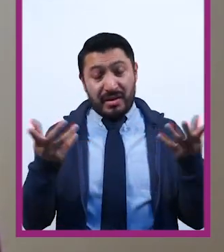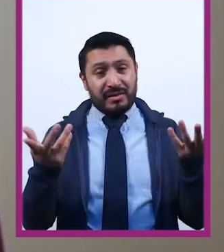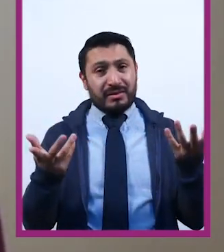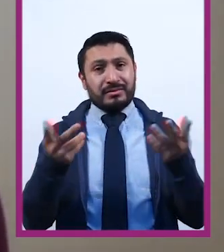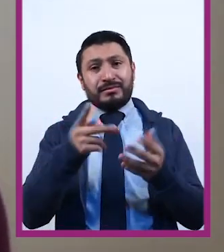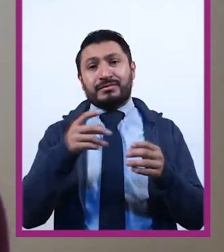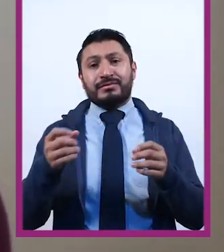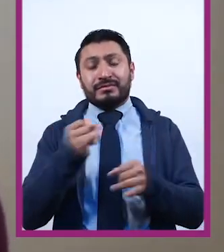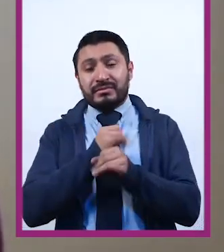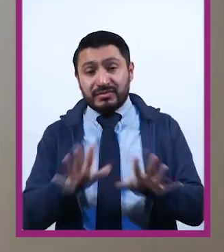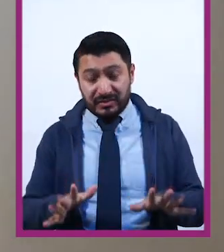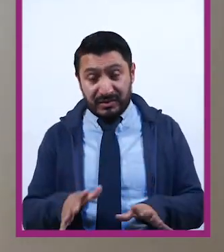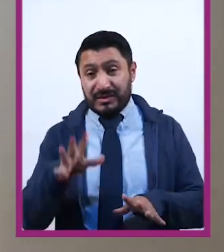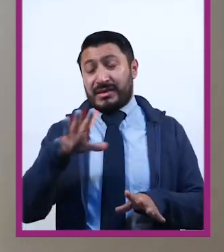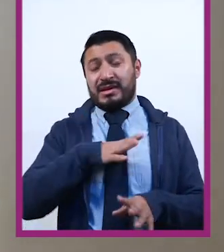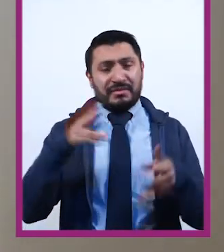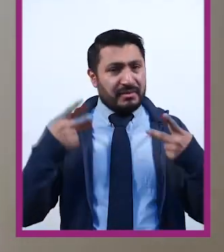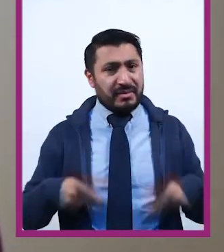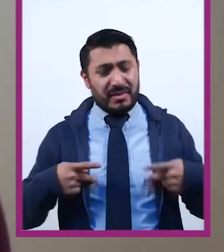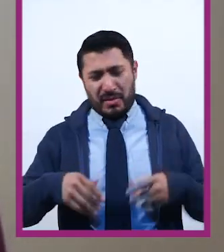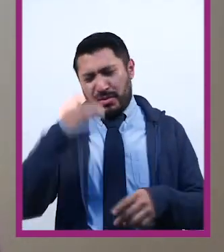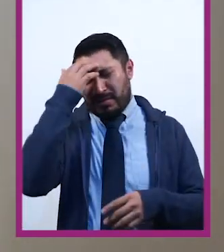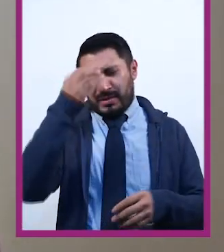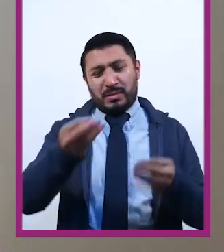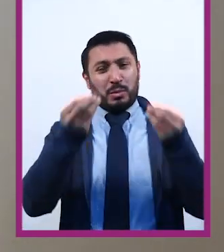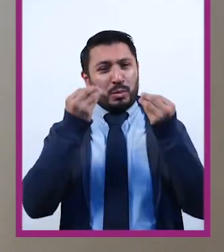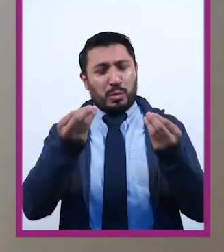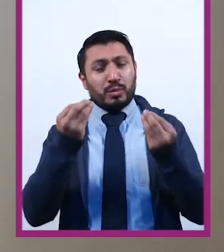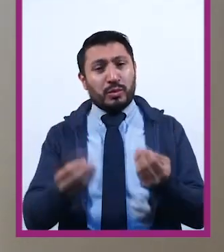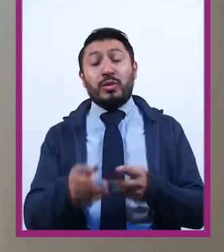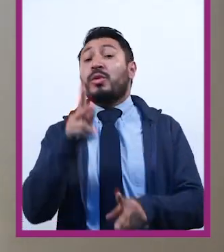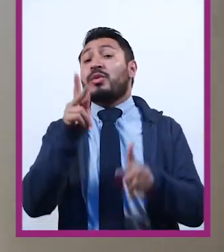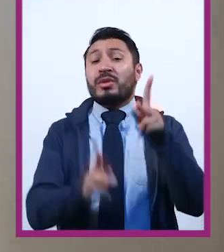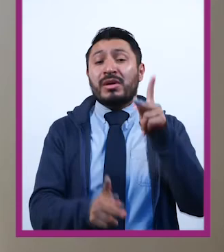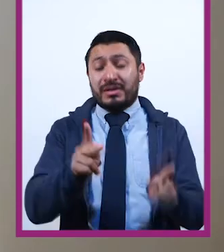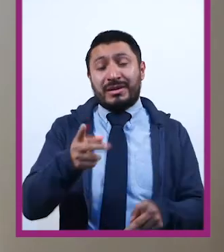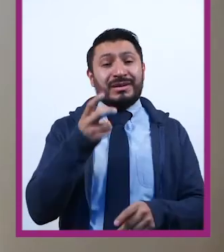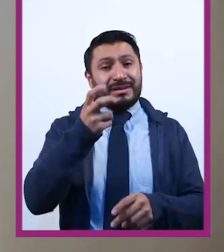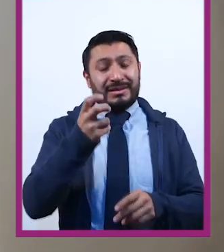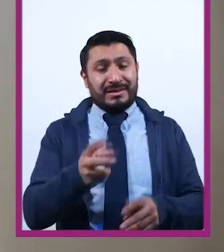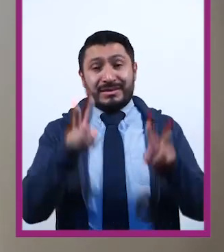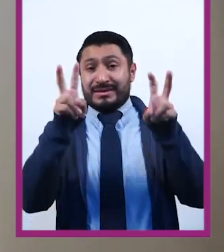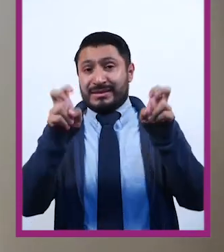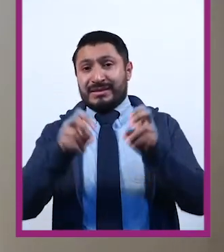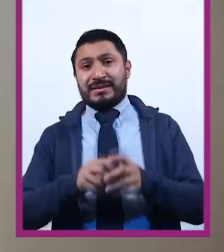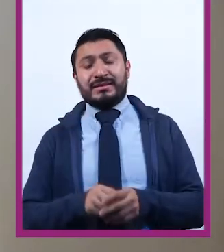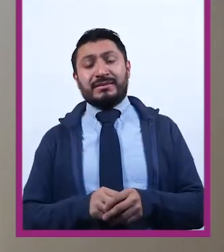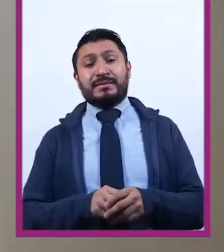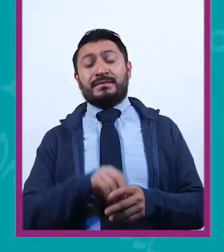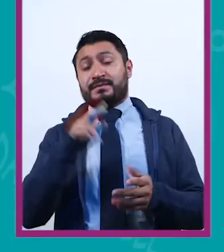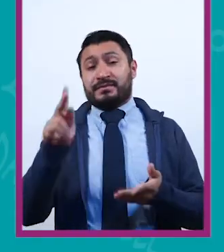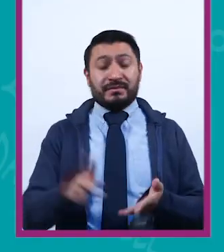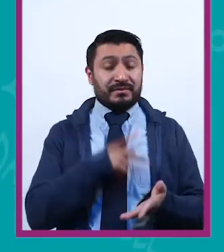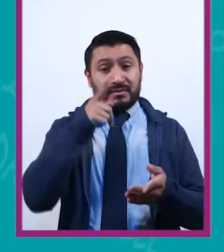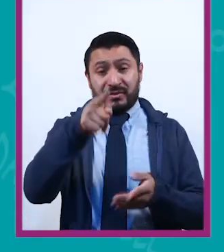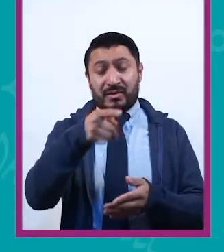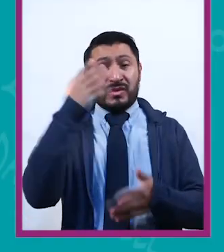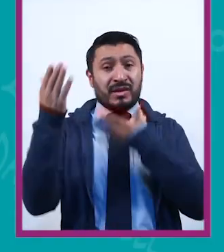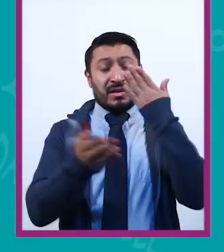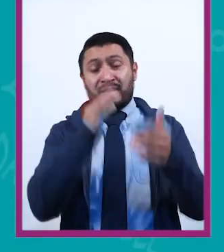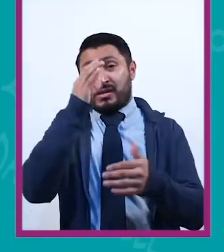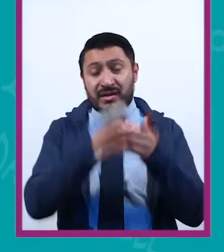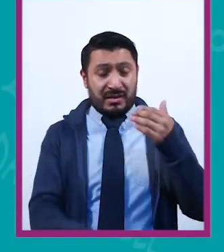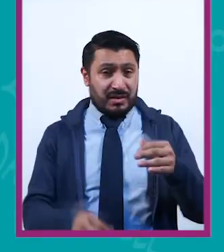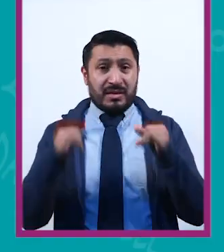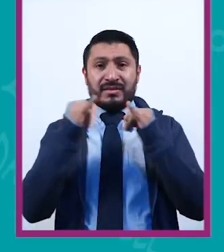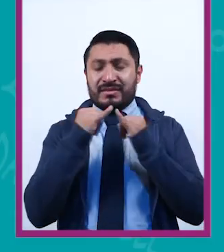divulgación y hay gente que sabe mucho, platica sobre ello. Una vez que finalices